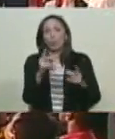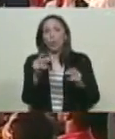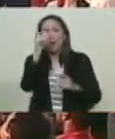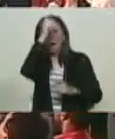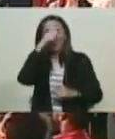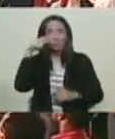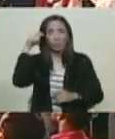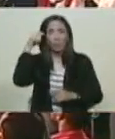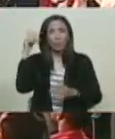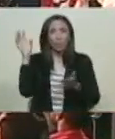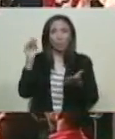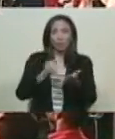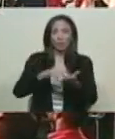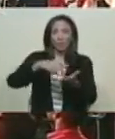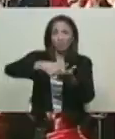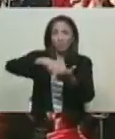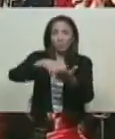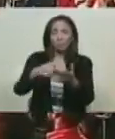Trump.